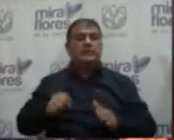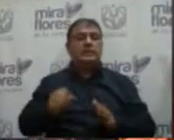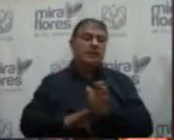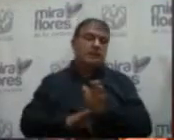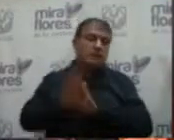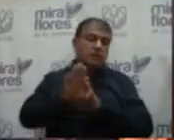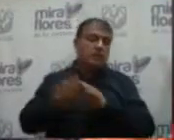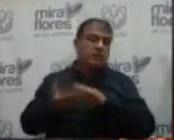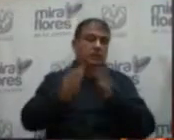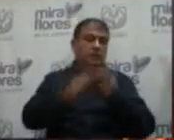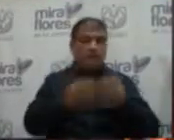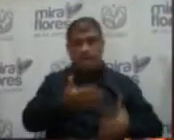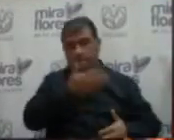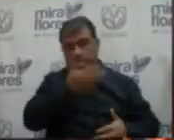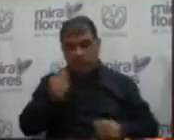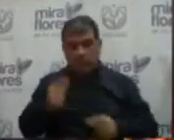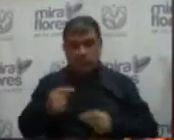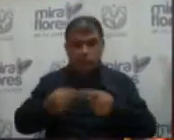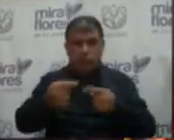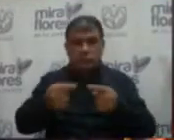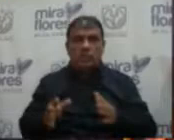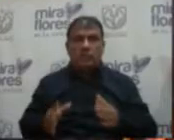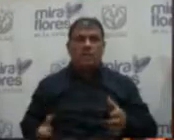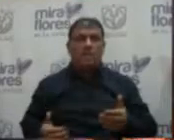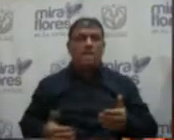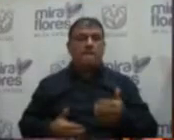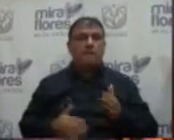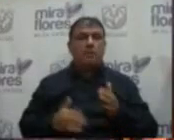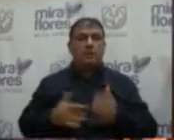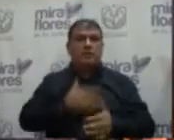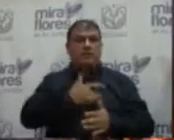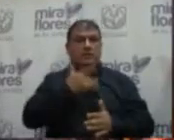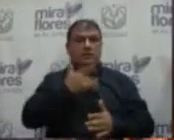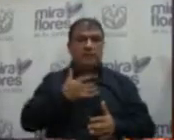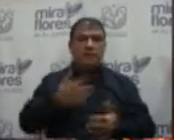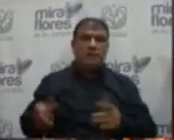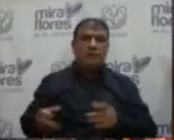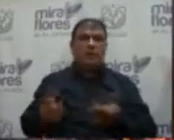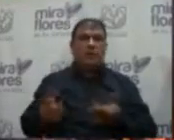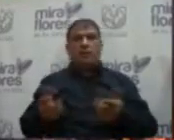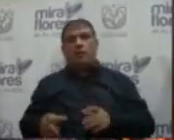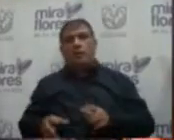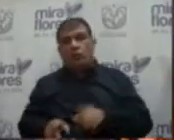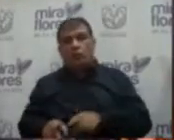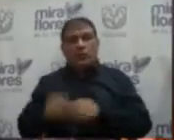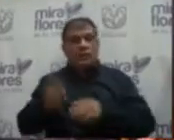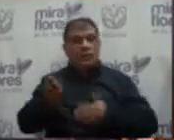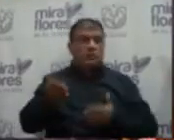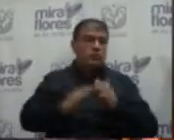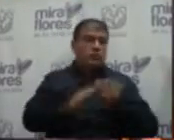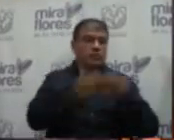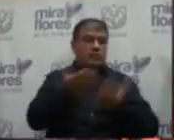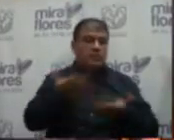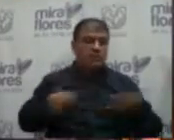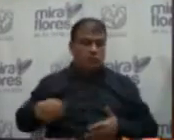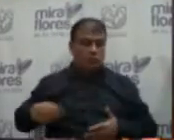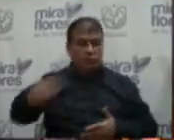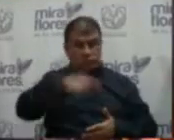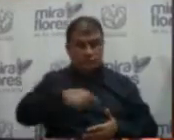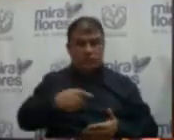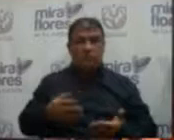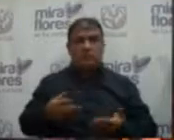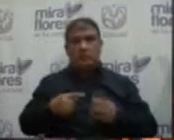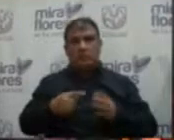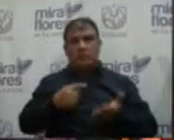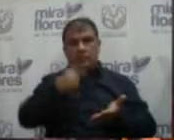ciudad cada vez mejor y cada vez más humana, una ciudad al servicio nuestro. Quiero